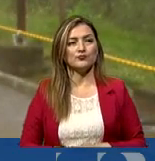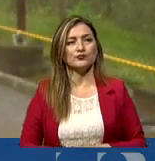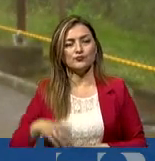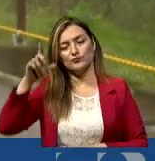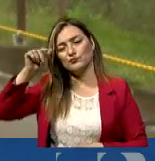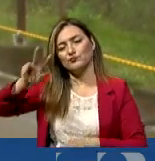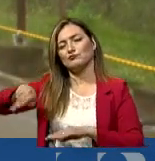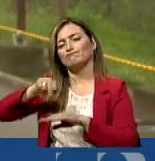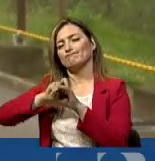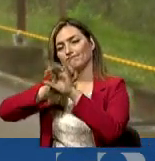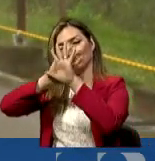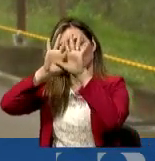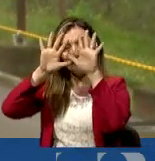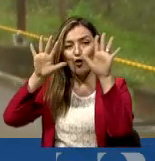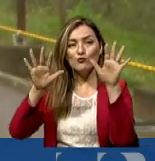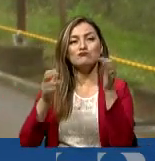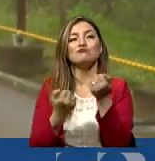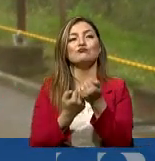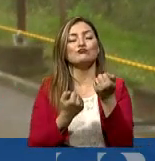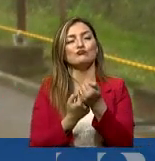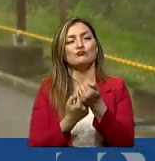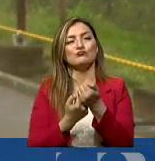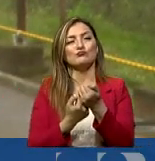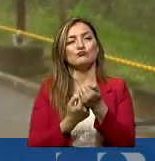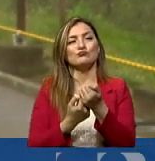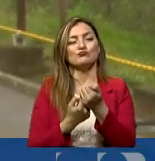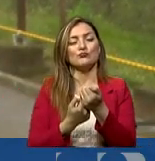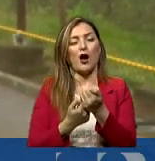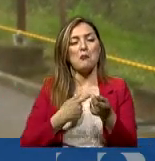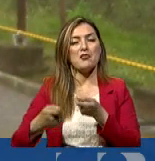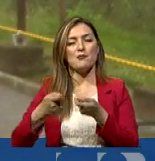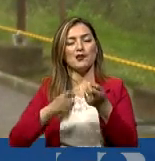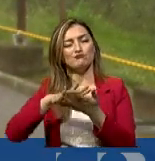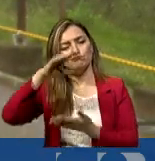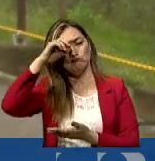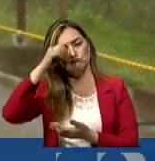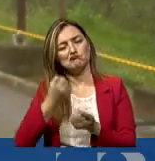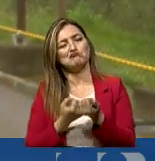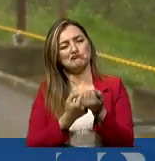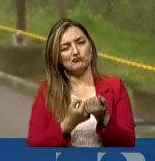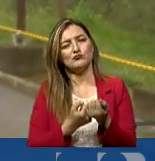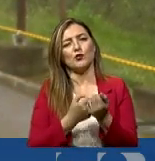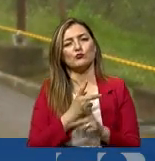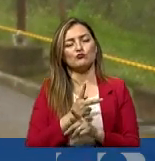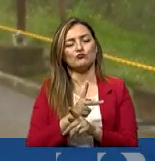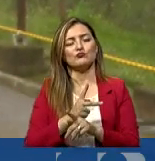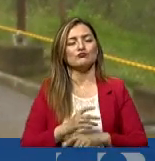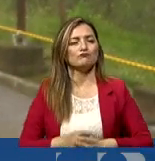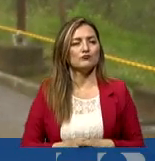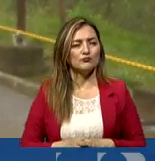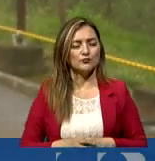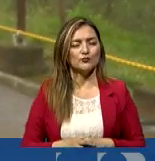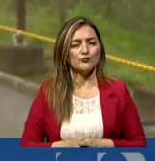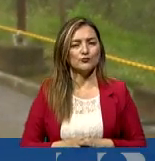claros incentivos para potenciar a los bioemprendimientos, para potenciar a la conservación. Recordemos